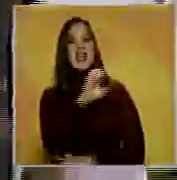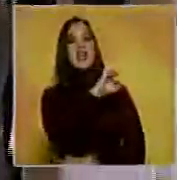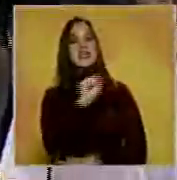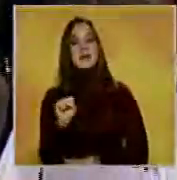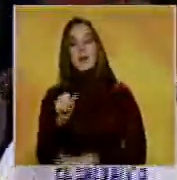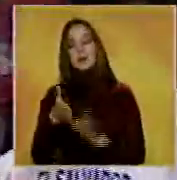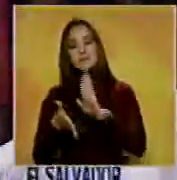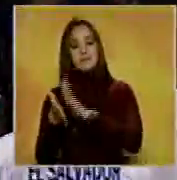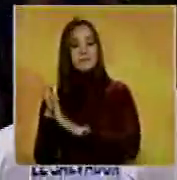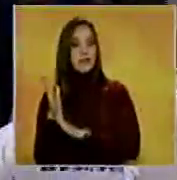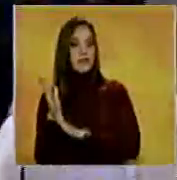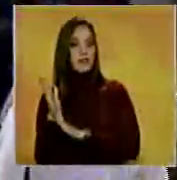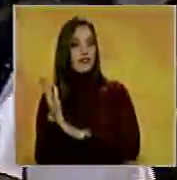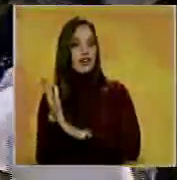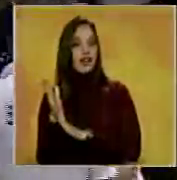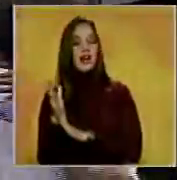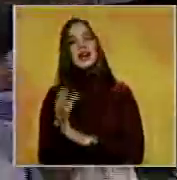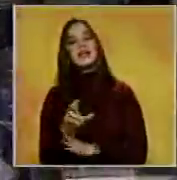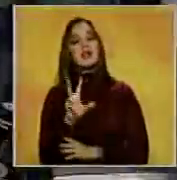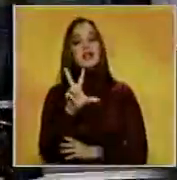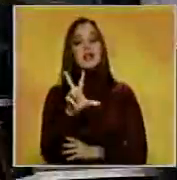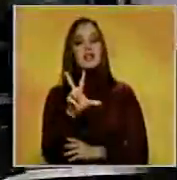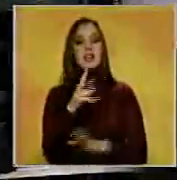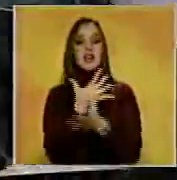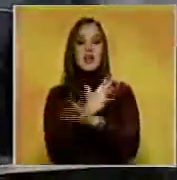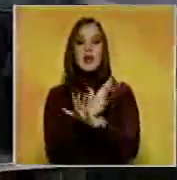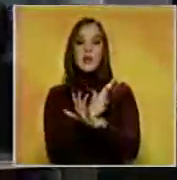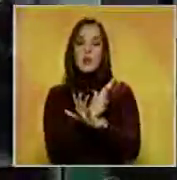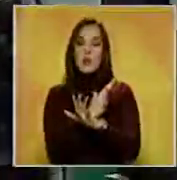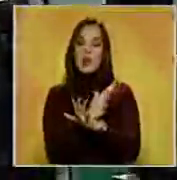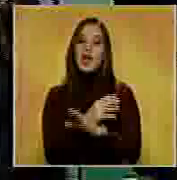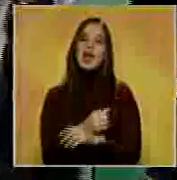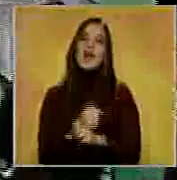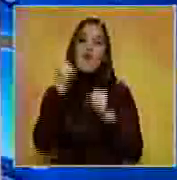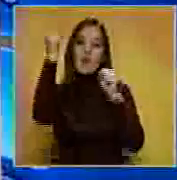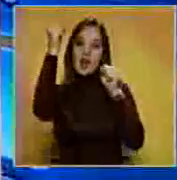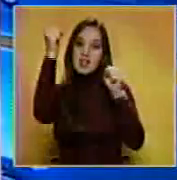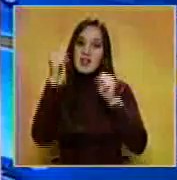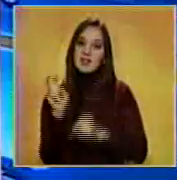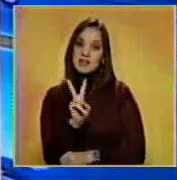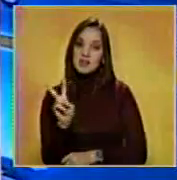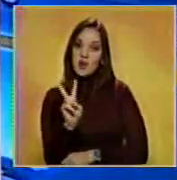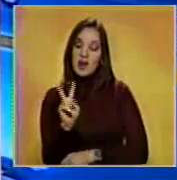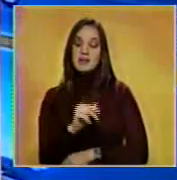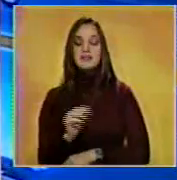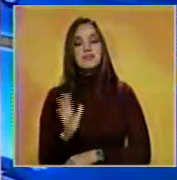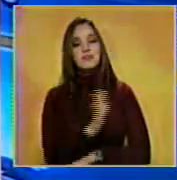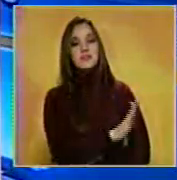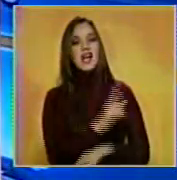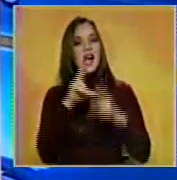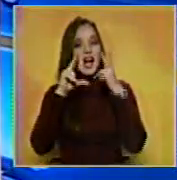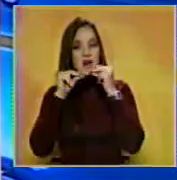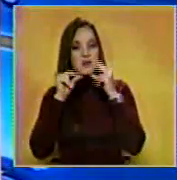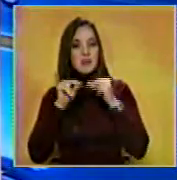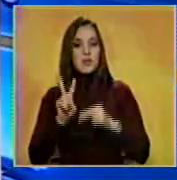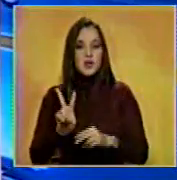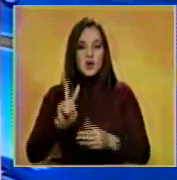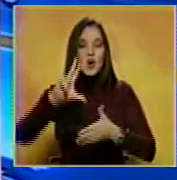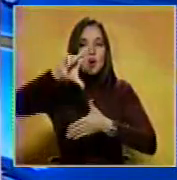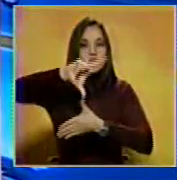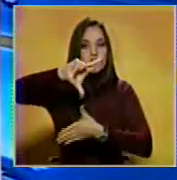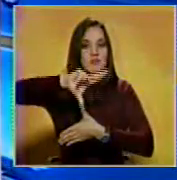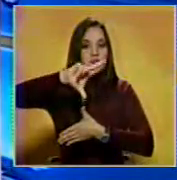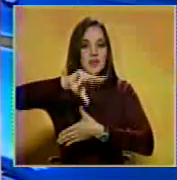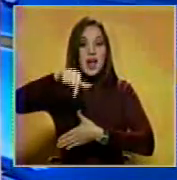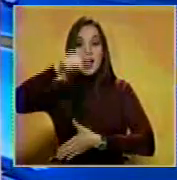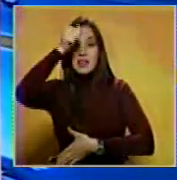se retirara, dejando así la serie 3-2 a favor del equipo venezolano. Y ahora hablemos de los Juegos Panamericanos Toronto 2015, porque